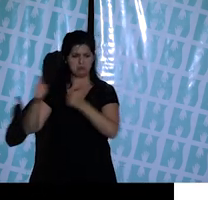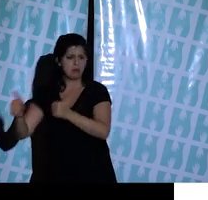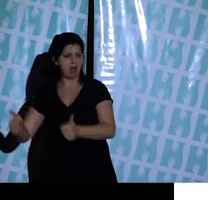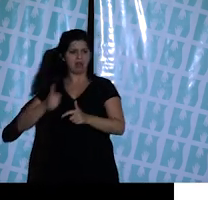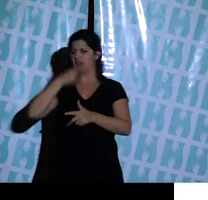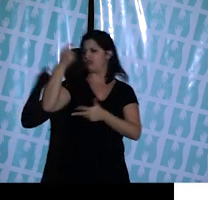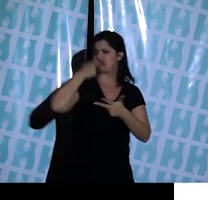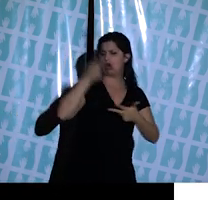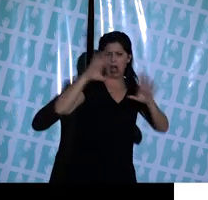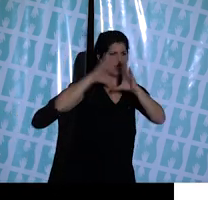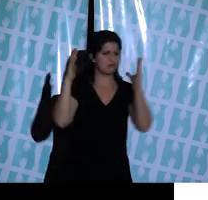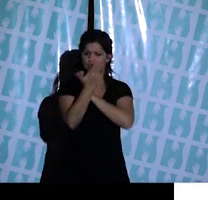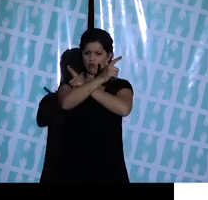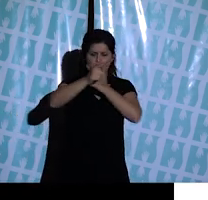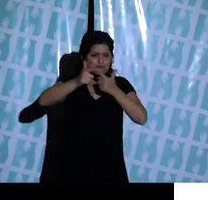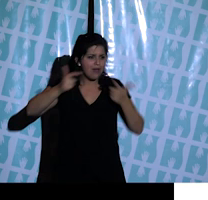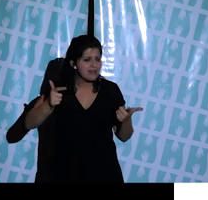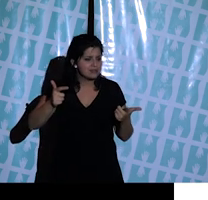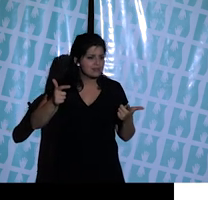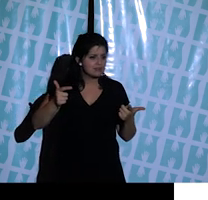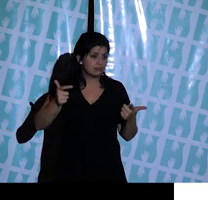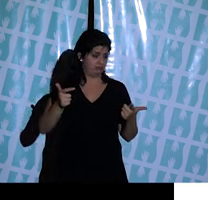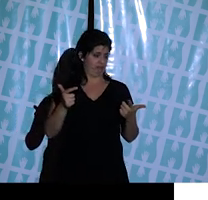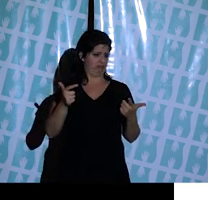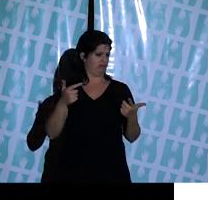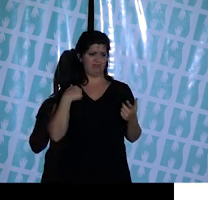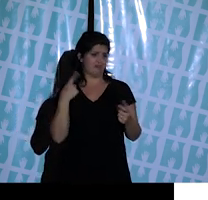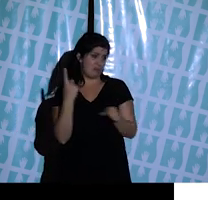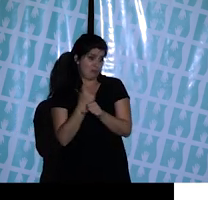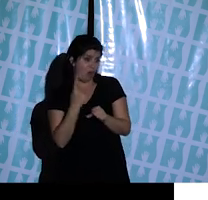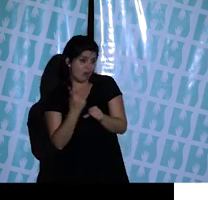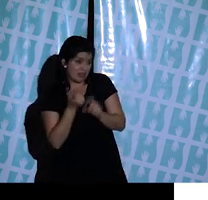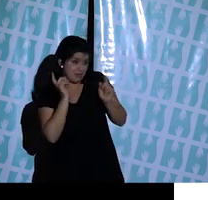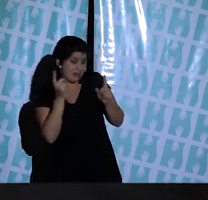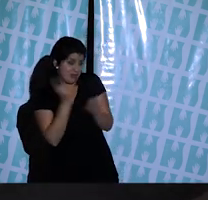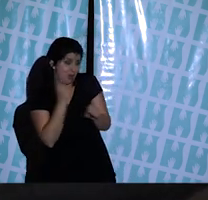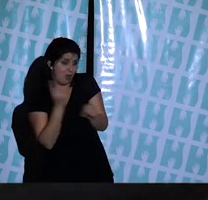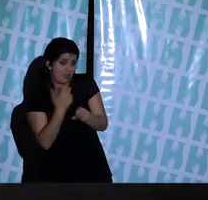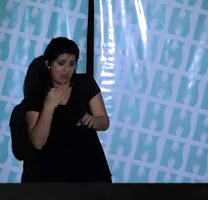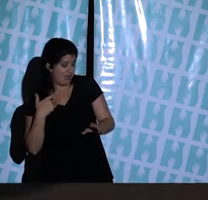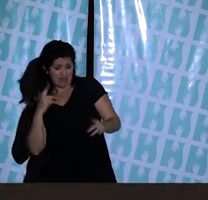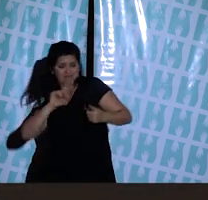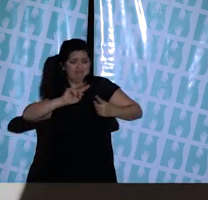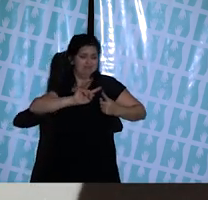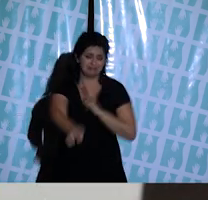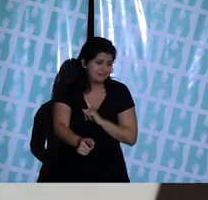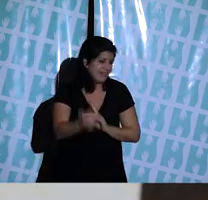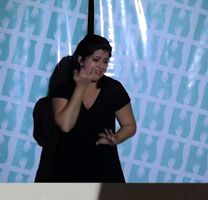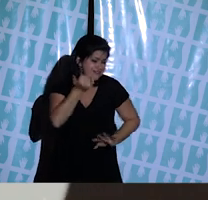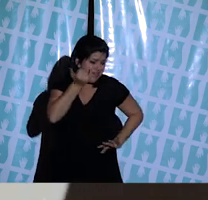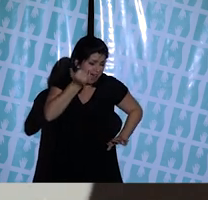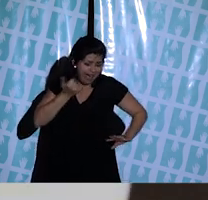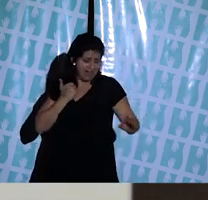droga en el mundo, de que... Y no podés ser maestro, te tenés que tirar a la cancha, así como si fuera una estrella de rock, y